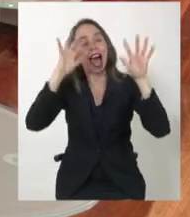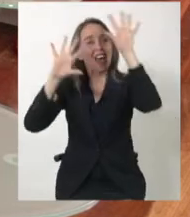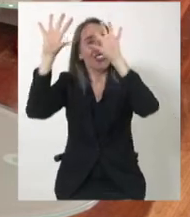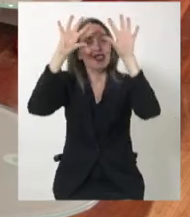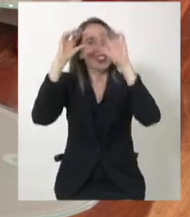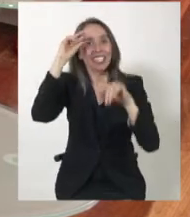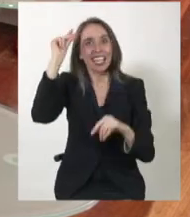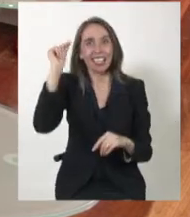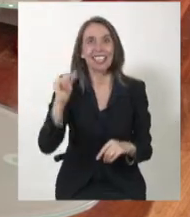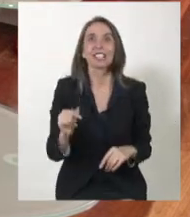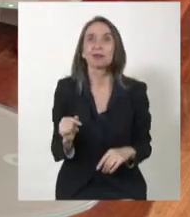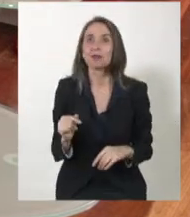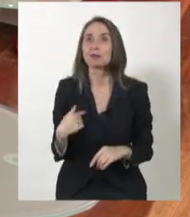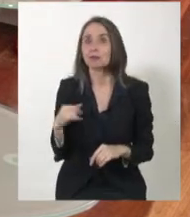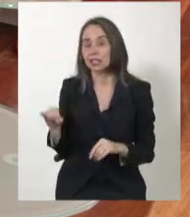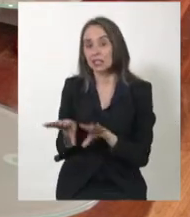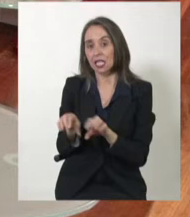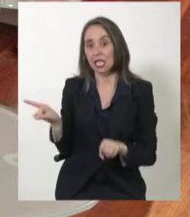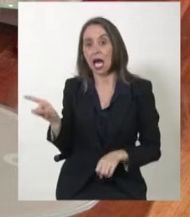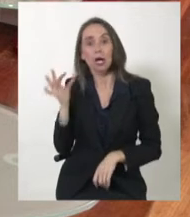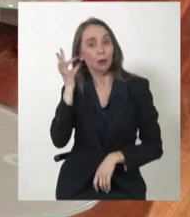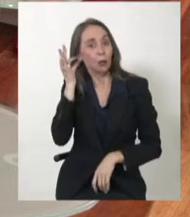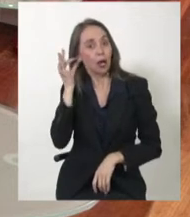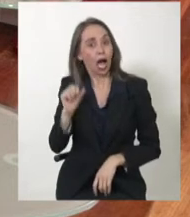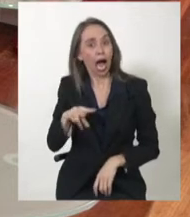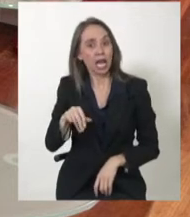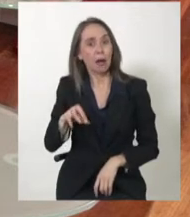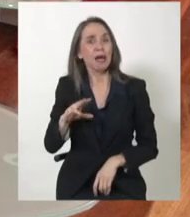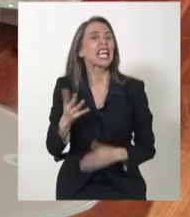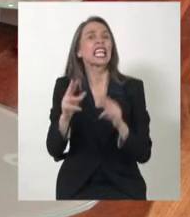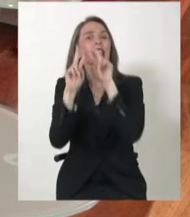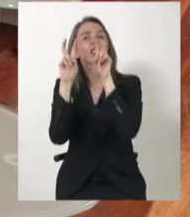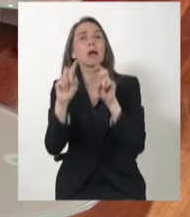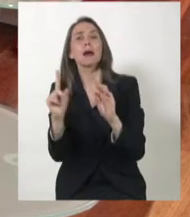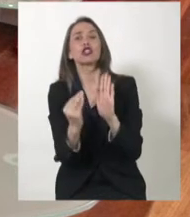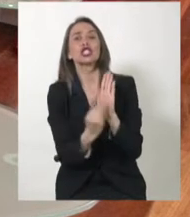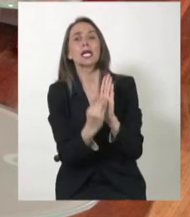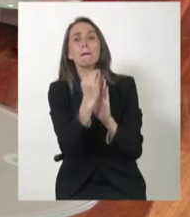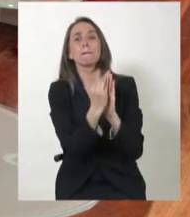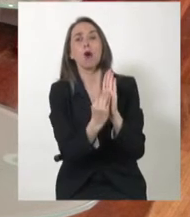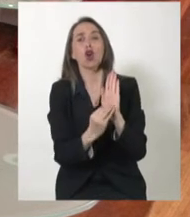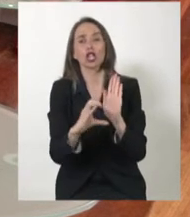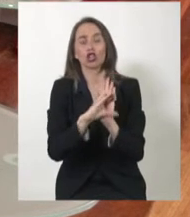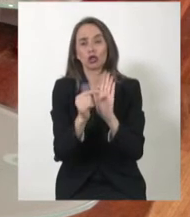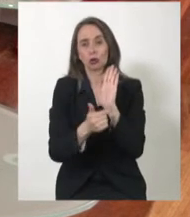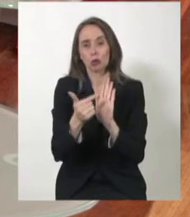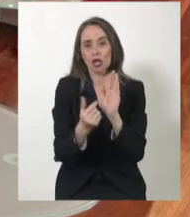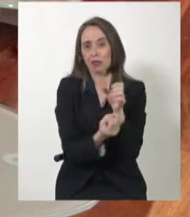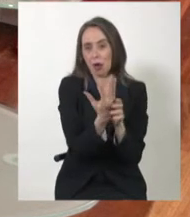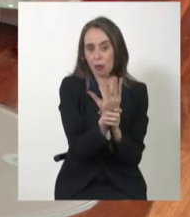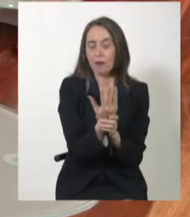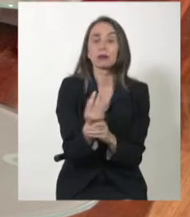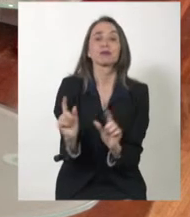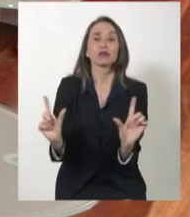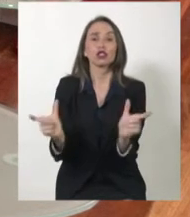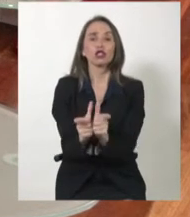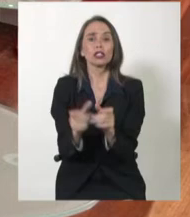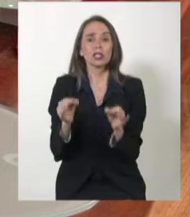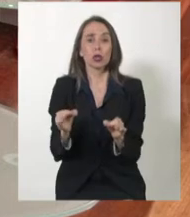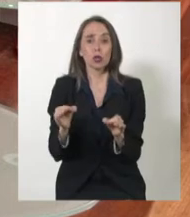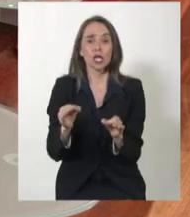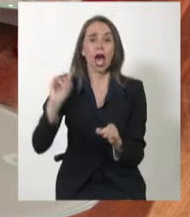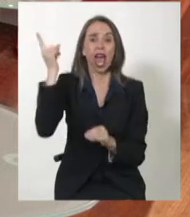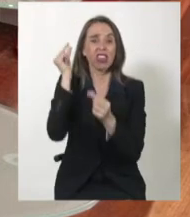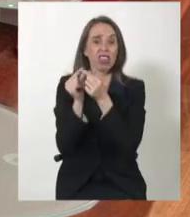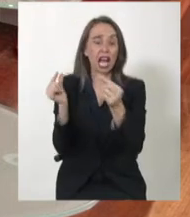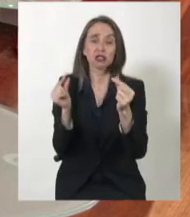preliminar. Concuerdo con Ana María en lo que podría no estar. Y básicamente es no estar el Consejo de Seguridad Nacional y las Fuerzas